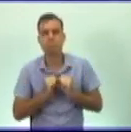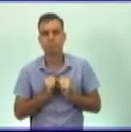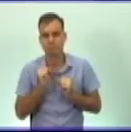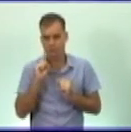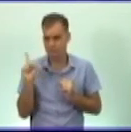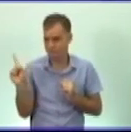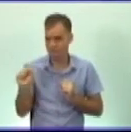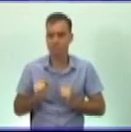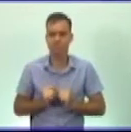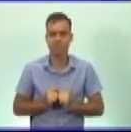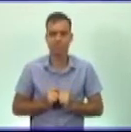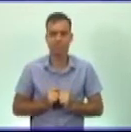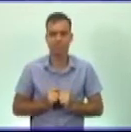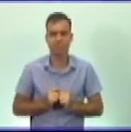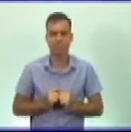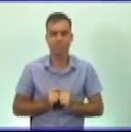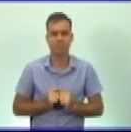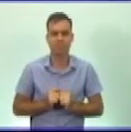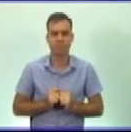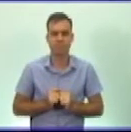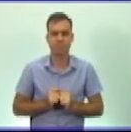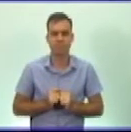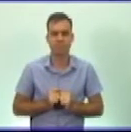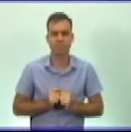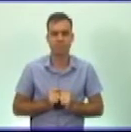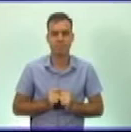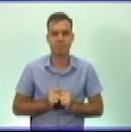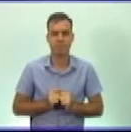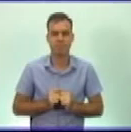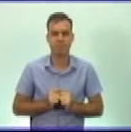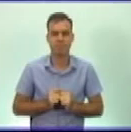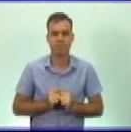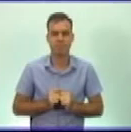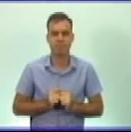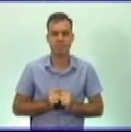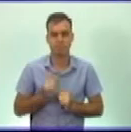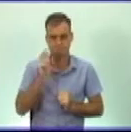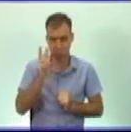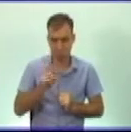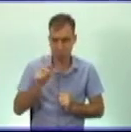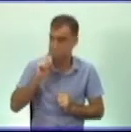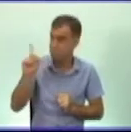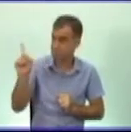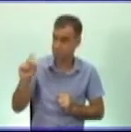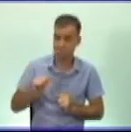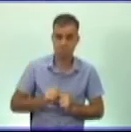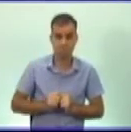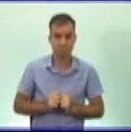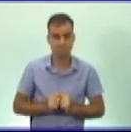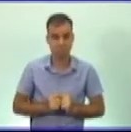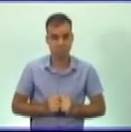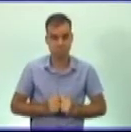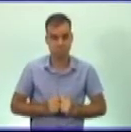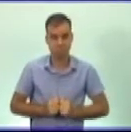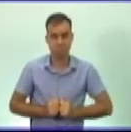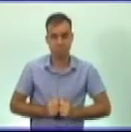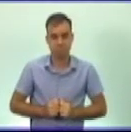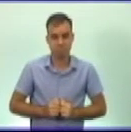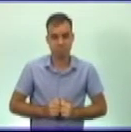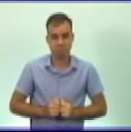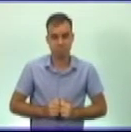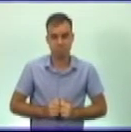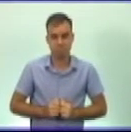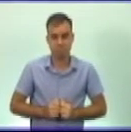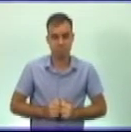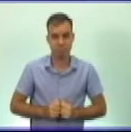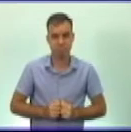esfera. De la esfera hay que tener en cuenta que la distancia de los puntos de la circunferencia del centro de la misma permanecen